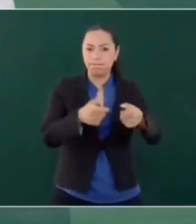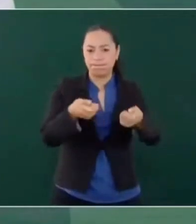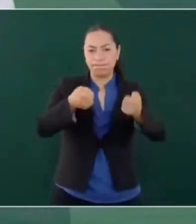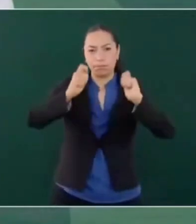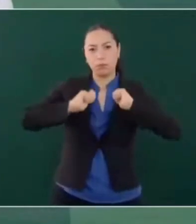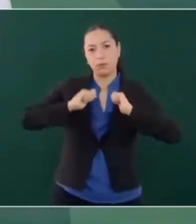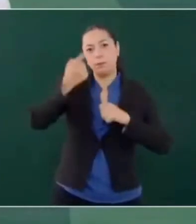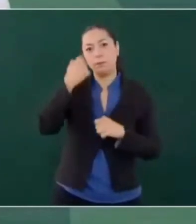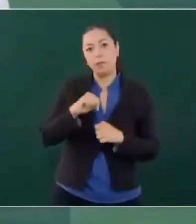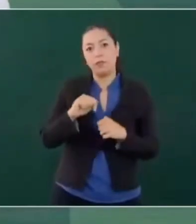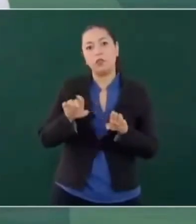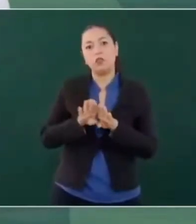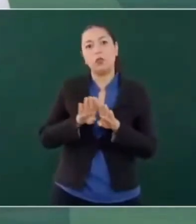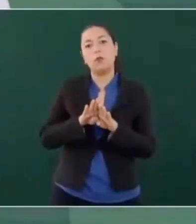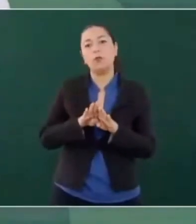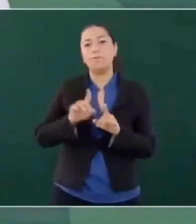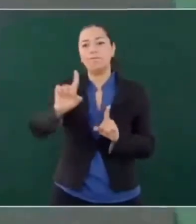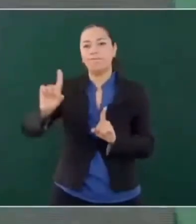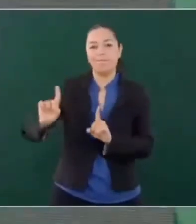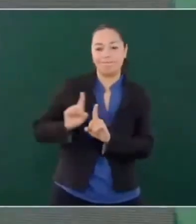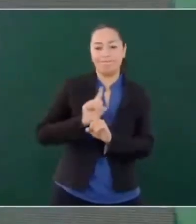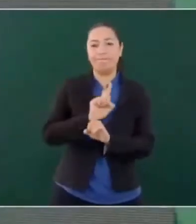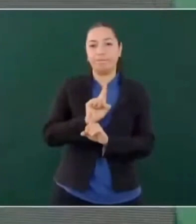para usurpar la presidencia